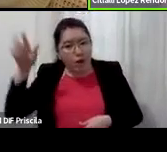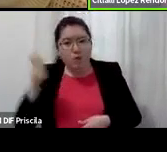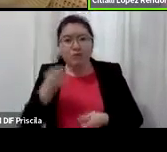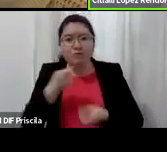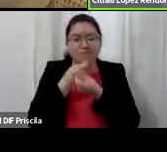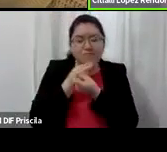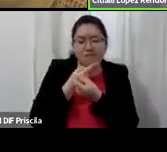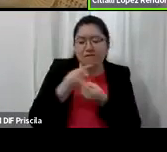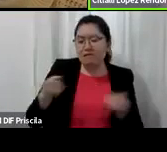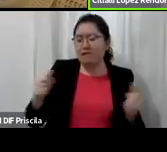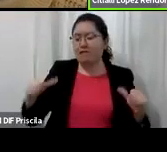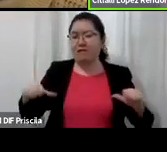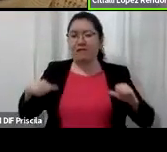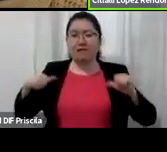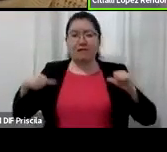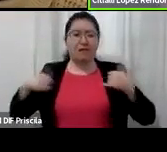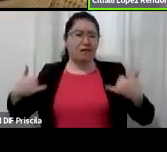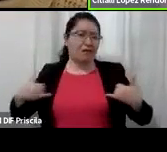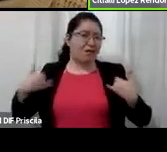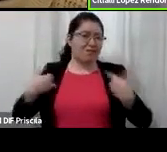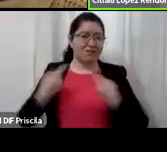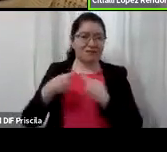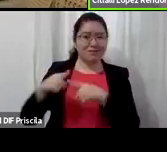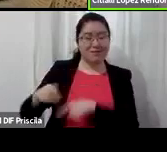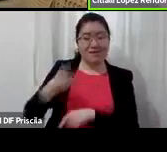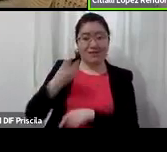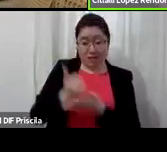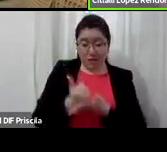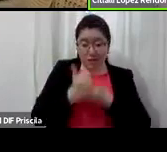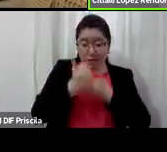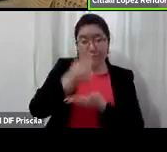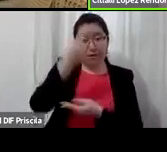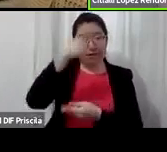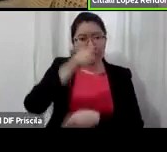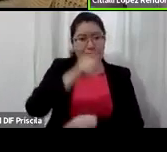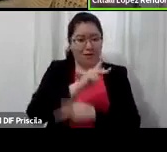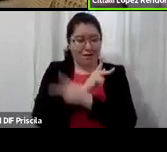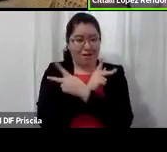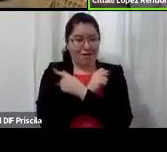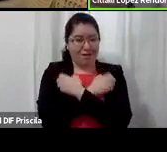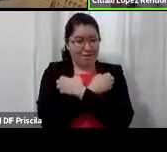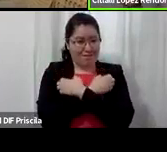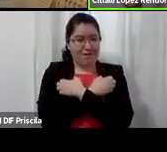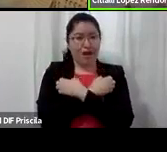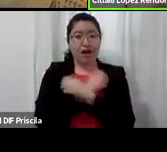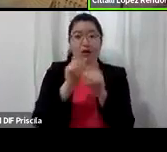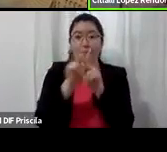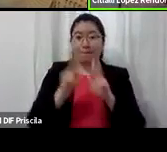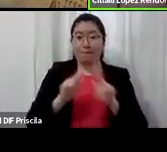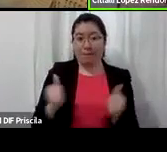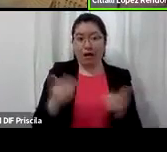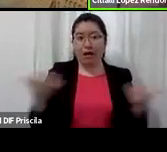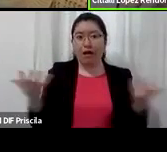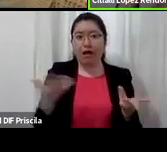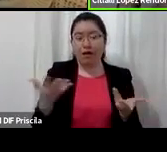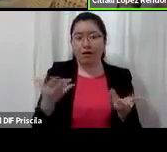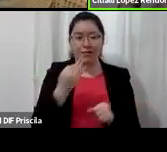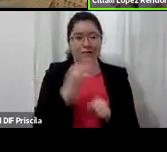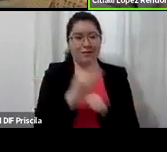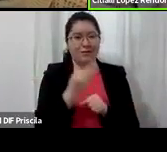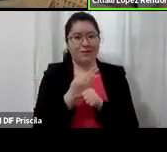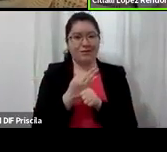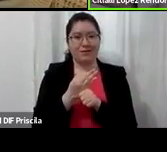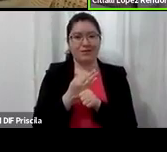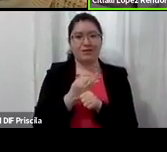construcción de la educación para la paz. Un poco lo decía Lourdes en estos intercambios que puede haber dentro de